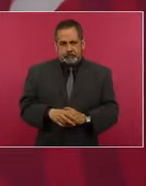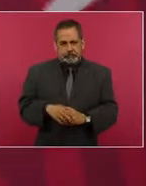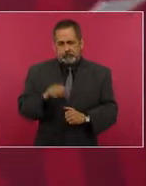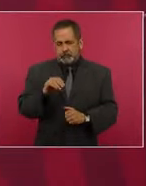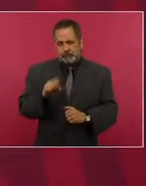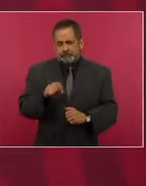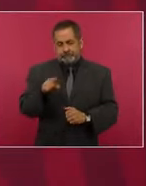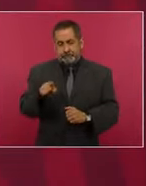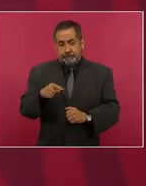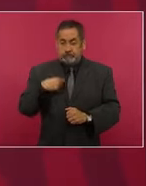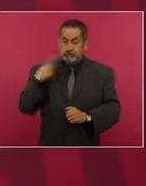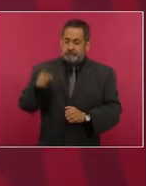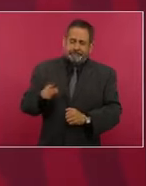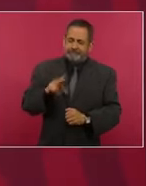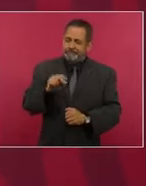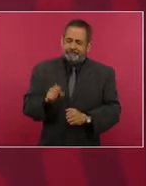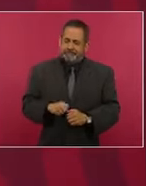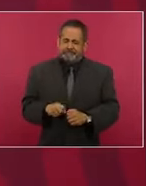distancia.